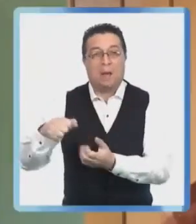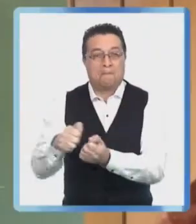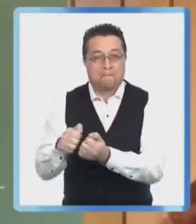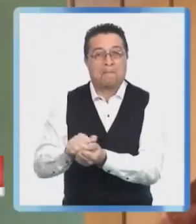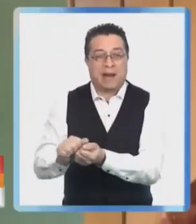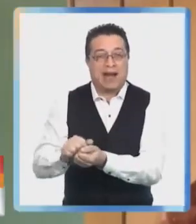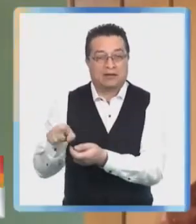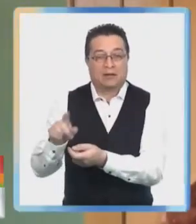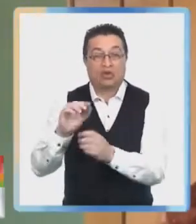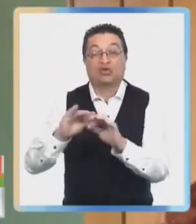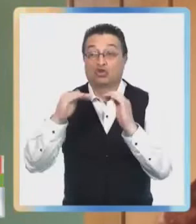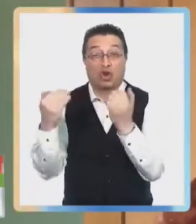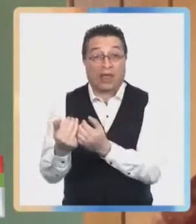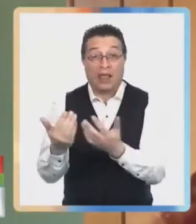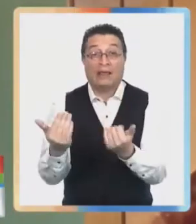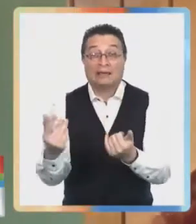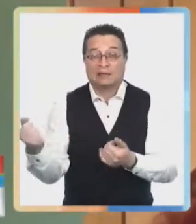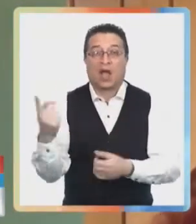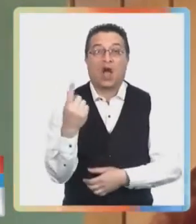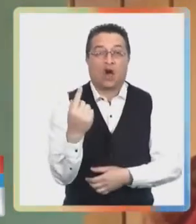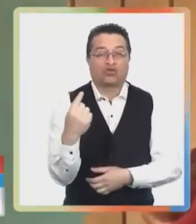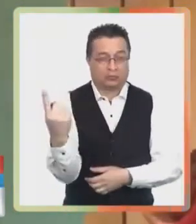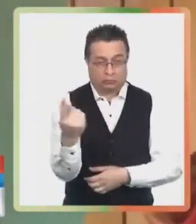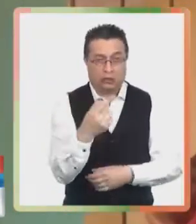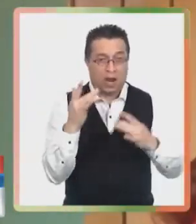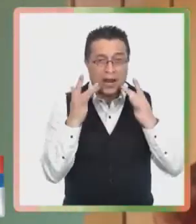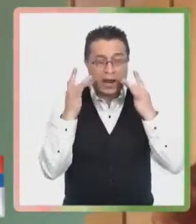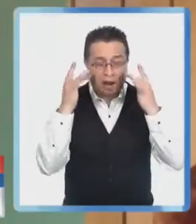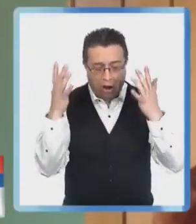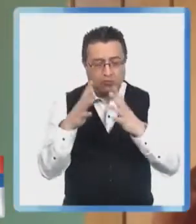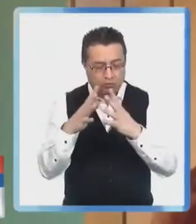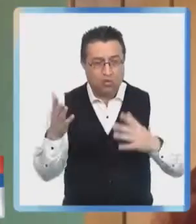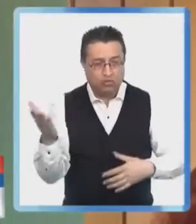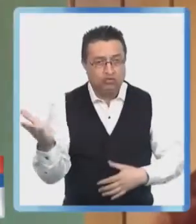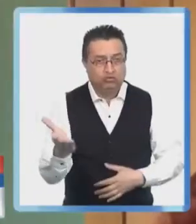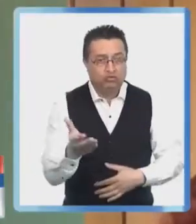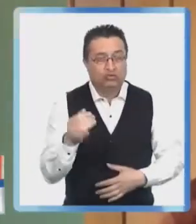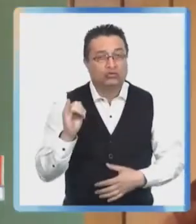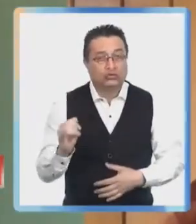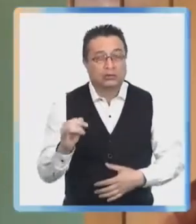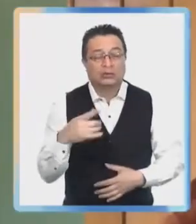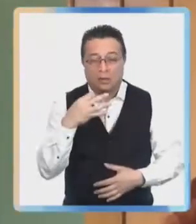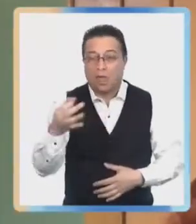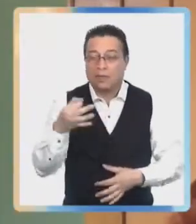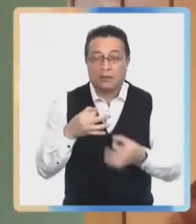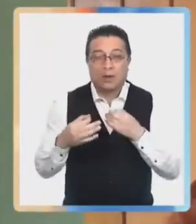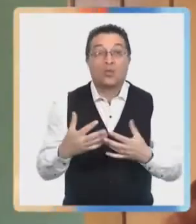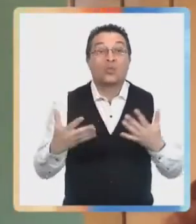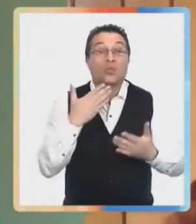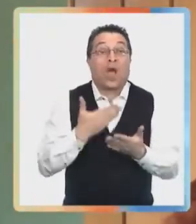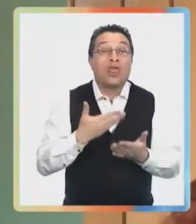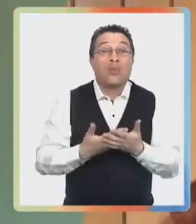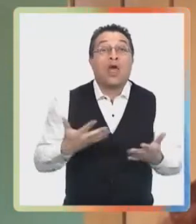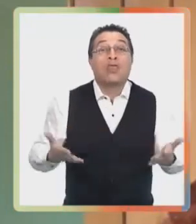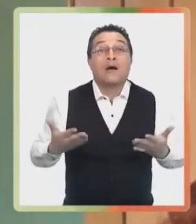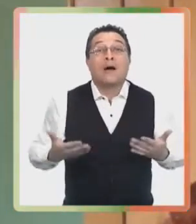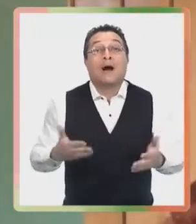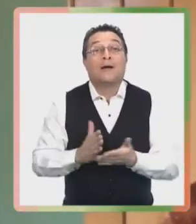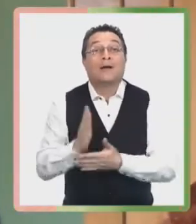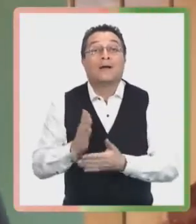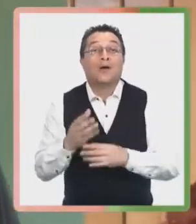panaderos, pero el total de las plazas son 11. Ellos están muy emocionados, muy contentos y de hecho me dicen, ¿cuándo